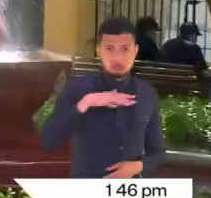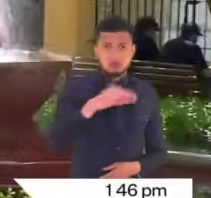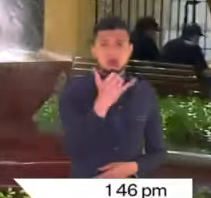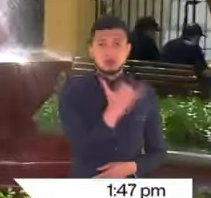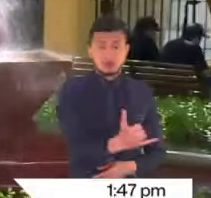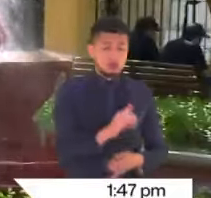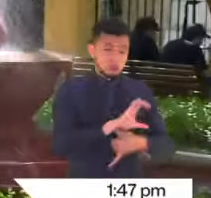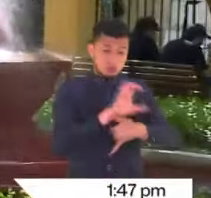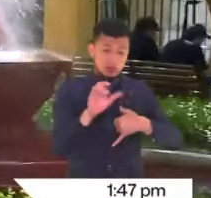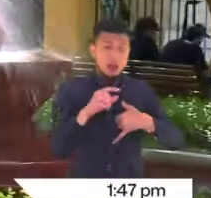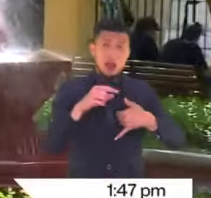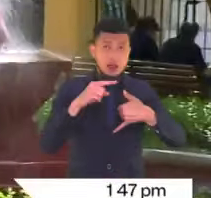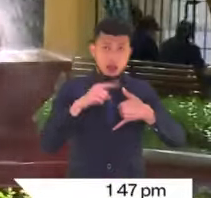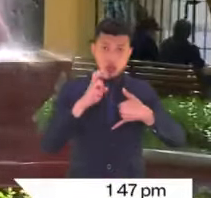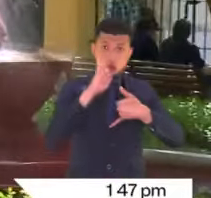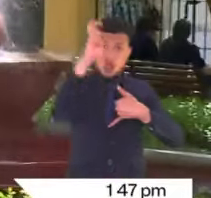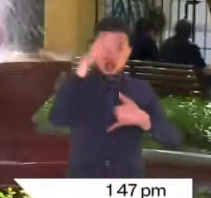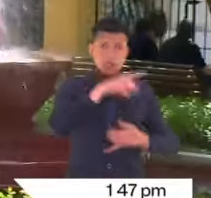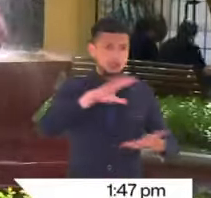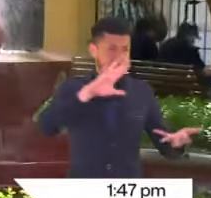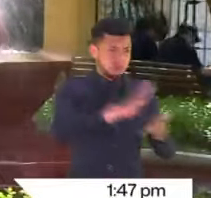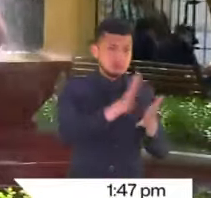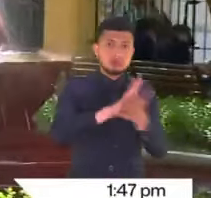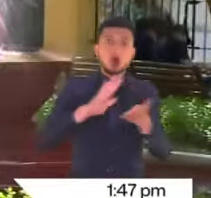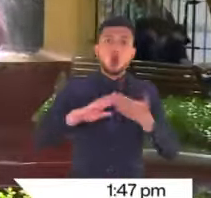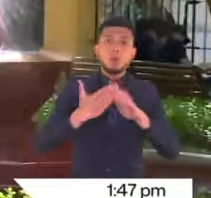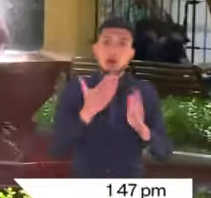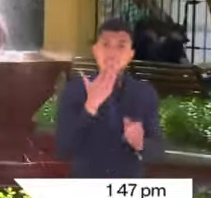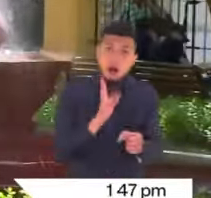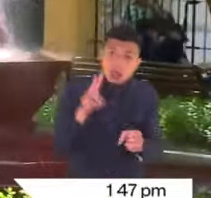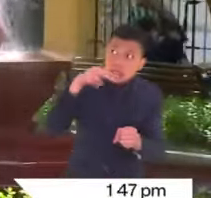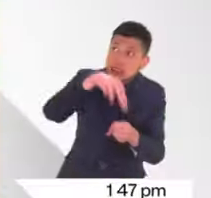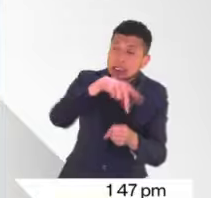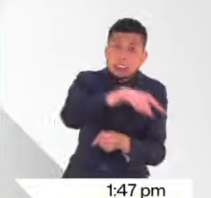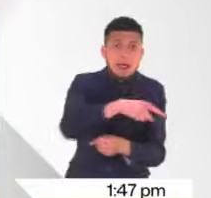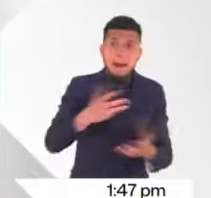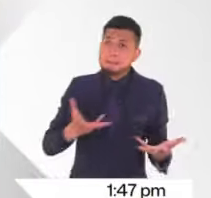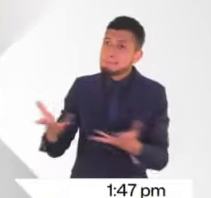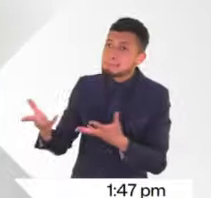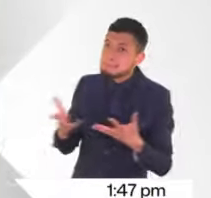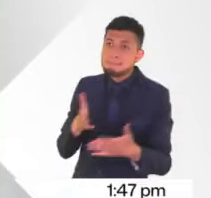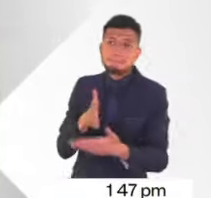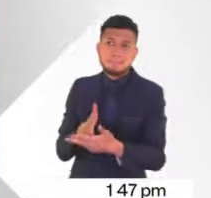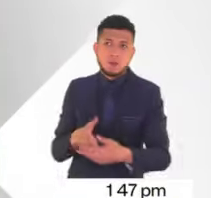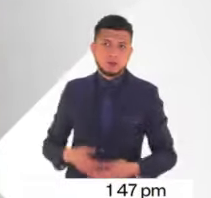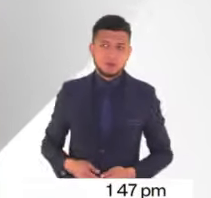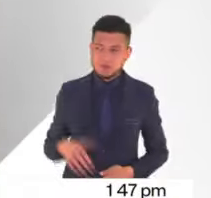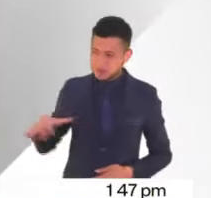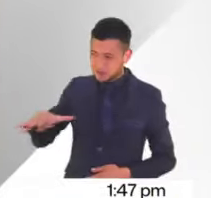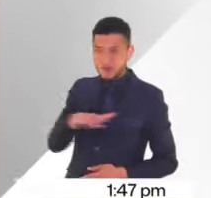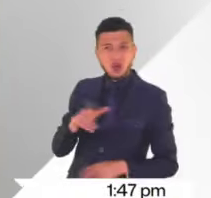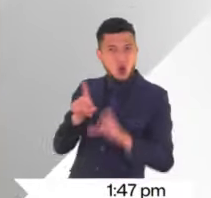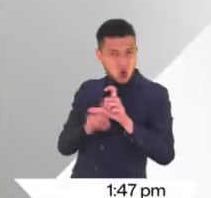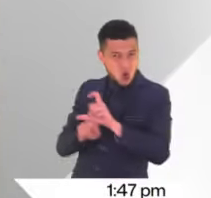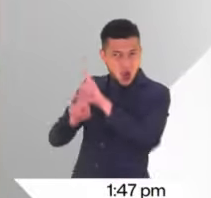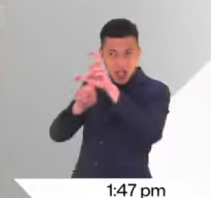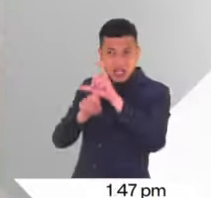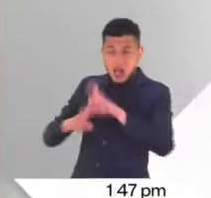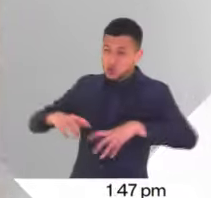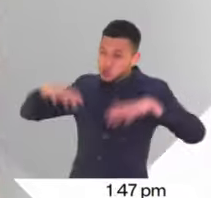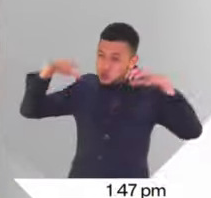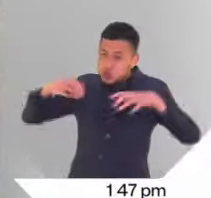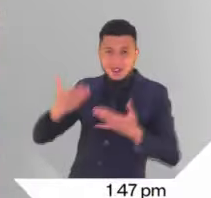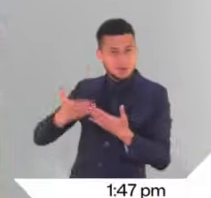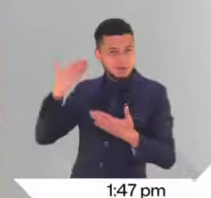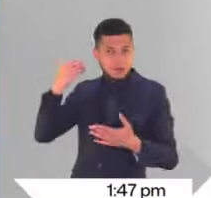quedaron destruidas, dejando a las comunidades indígenas atrapadas. Así está la Alta Guajira después de la emergencia por lluvias de los